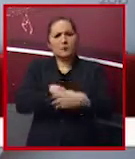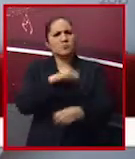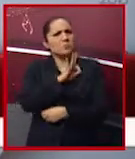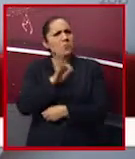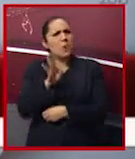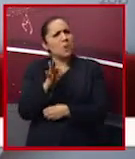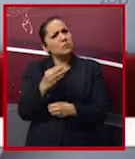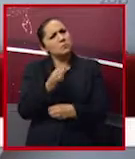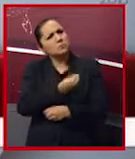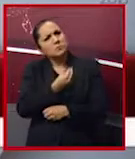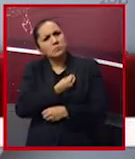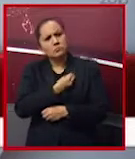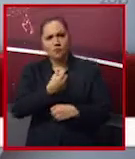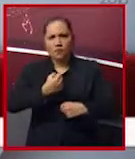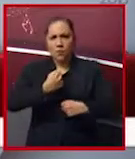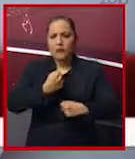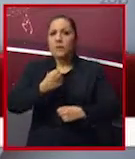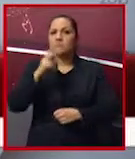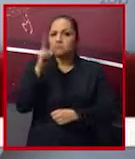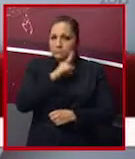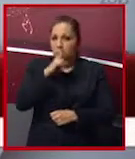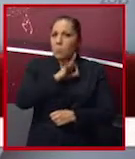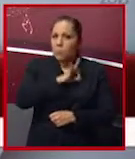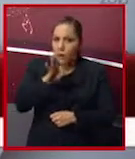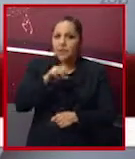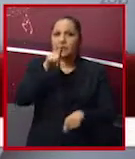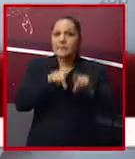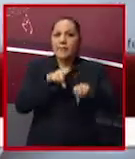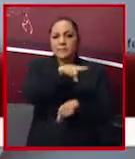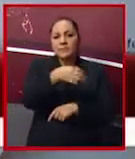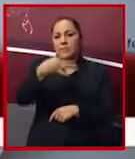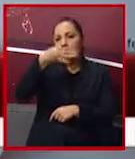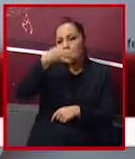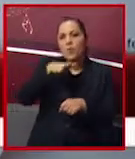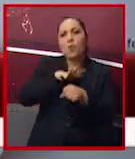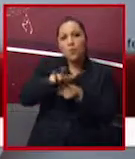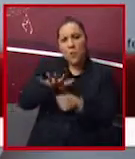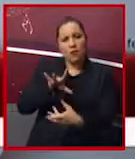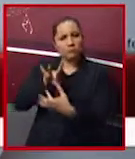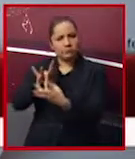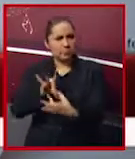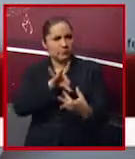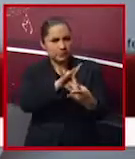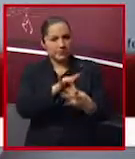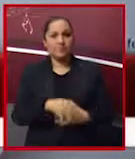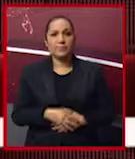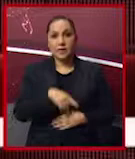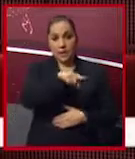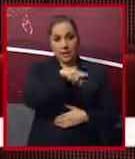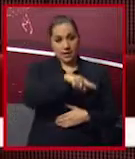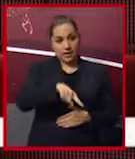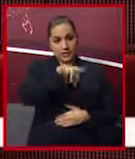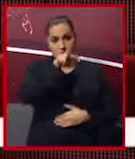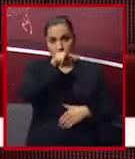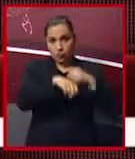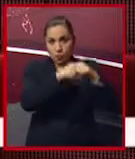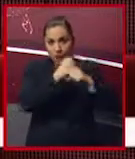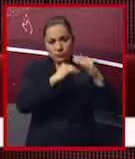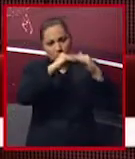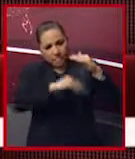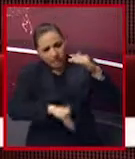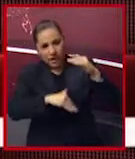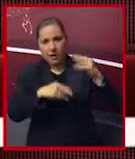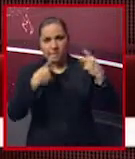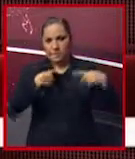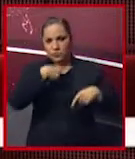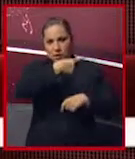y camina. Se le debe dar una inmunoglobulina. La atención de los menores de edad y la rehabilitación son otras de las miradas de